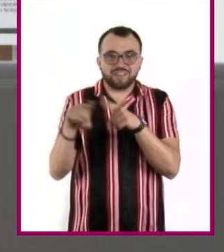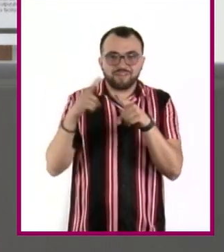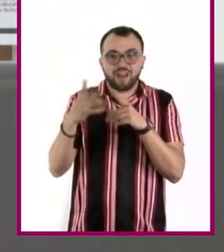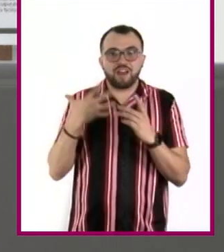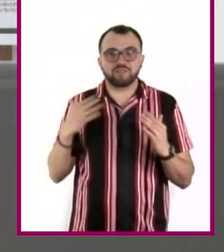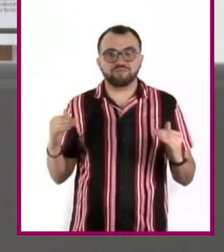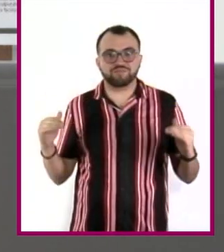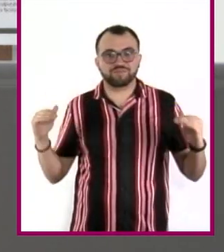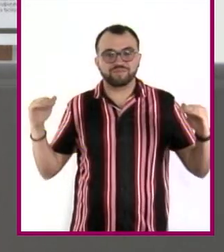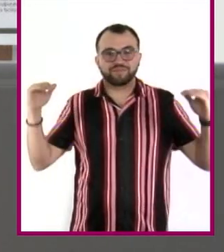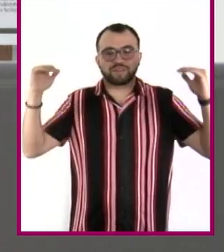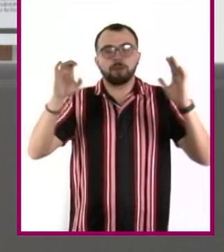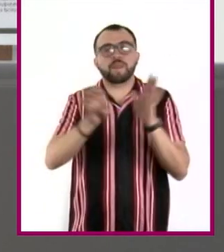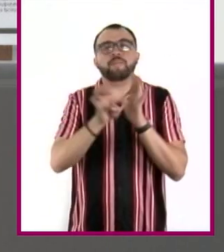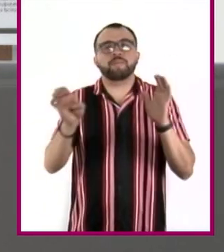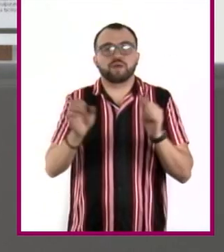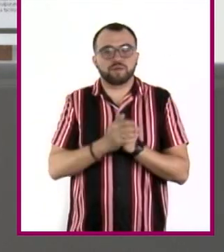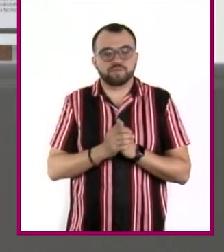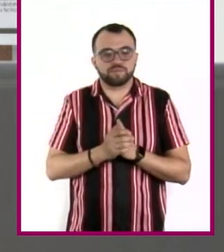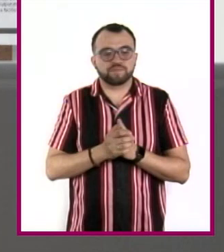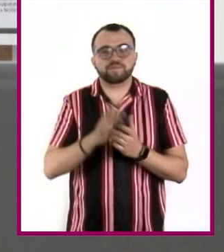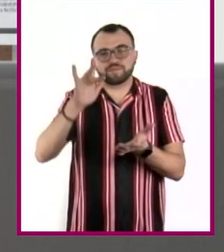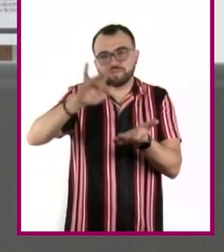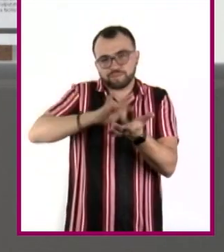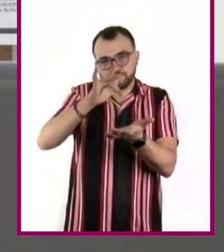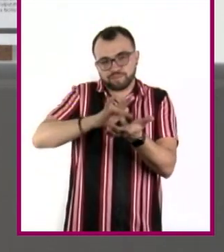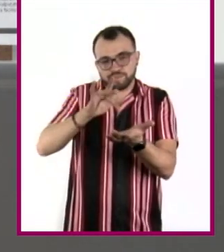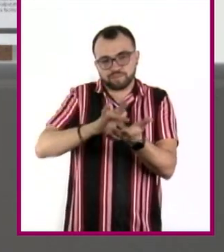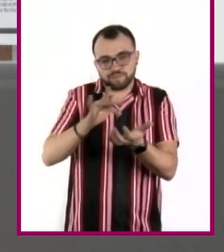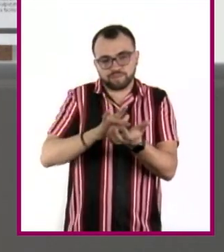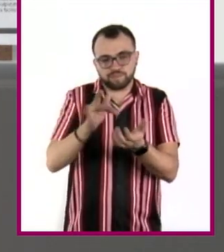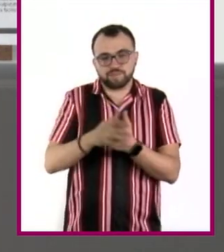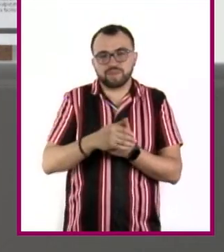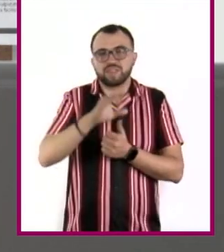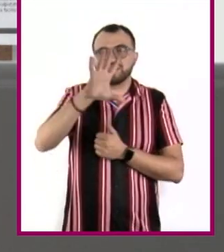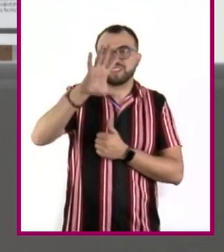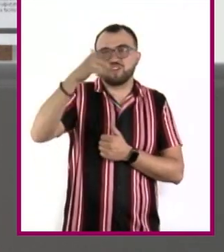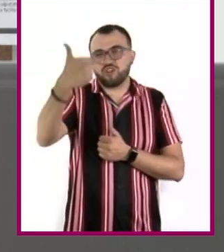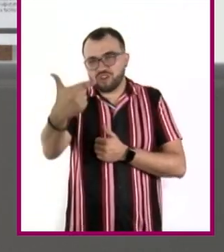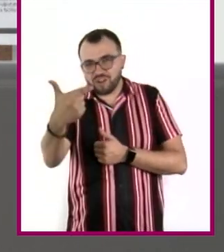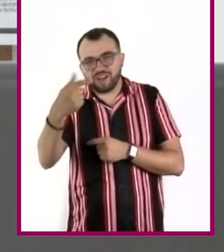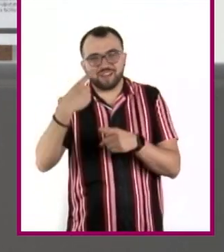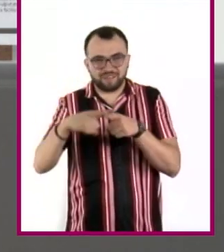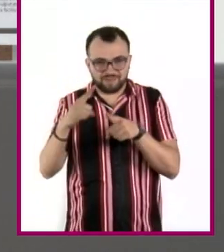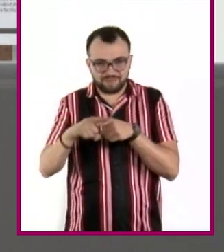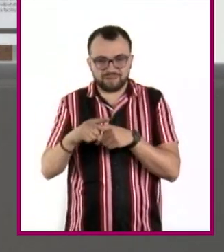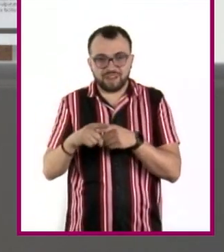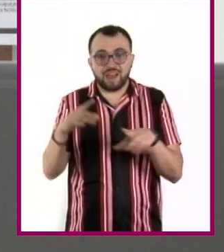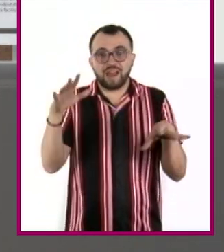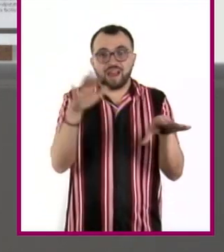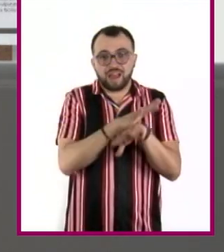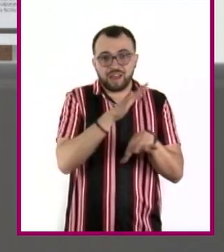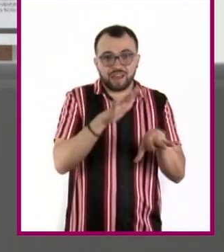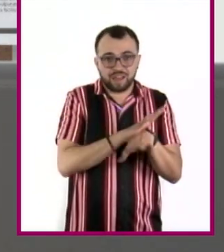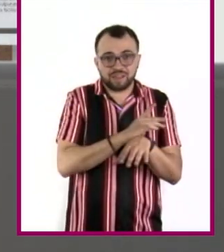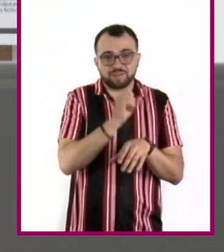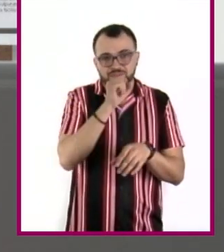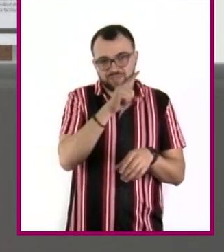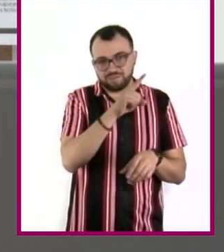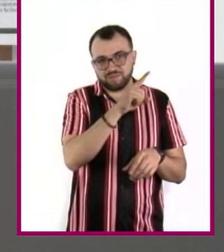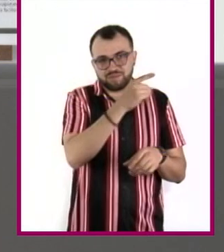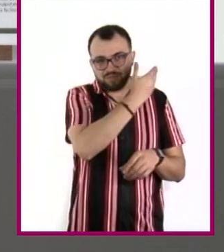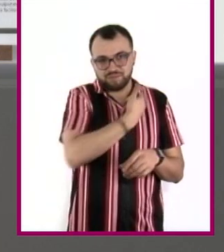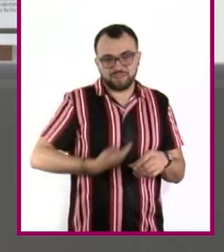ascenso. Por ejemplo, en materia de digitalización, Big Data, 5G y otros, y pese a los cambios presidenciales en Estados